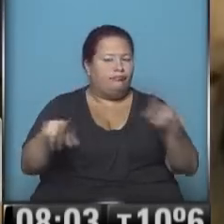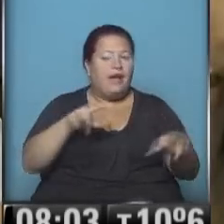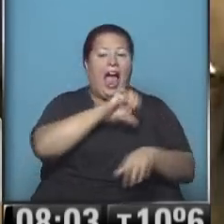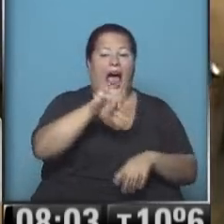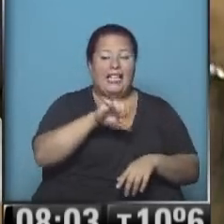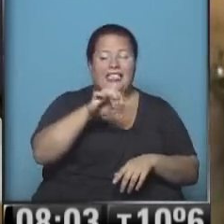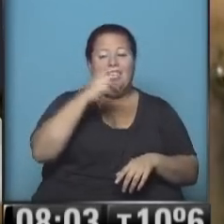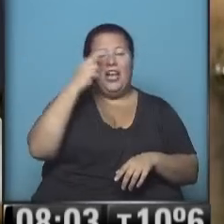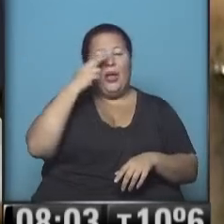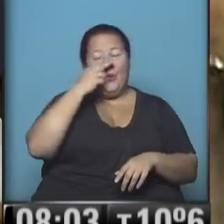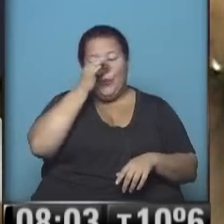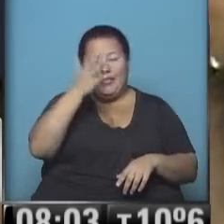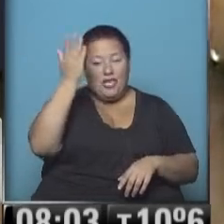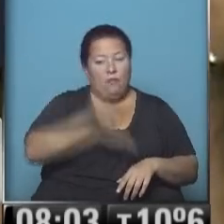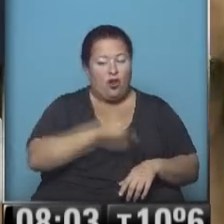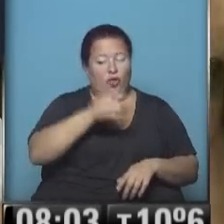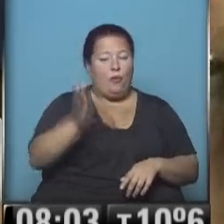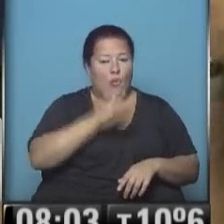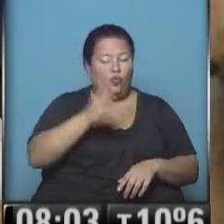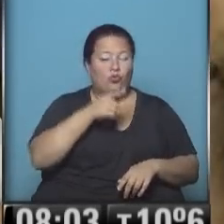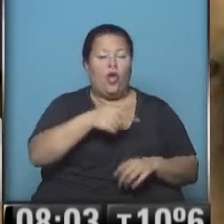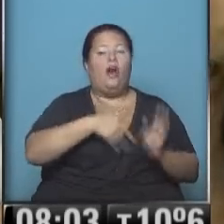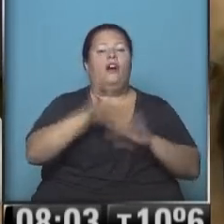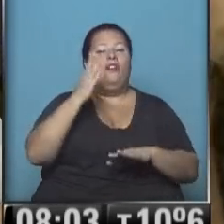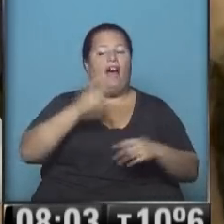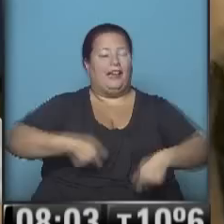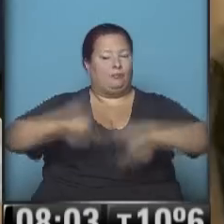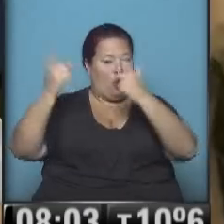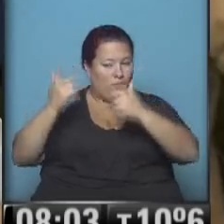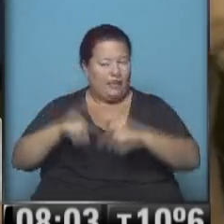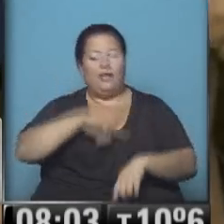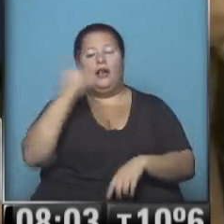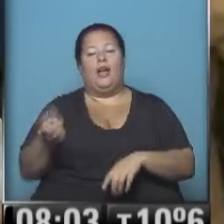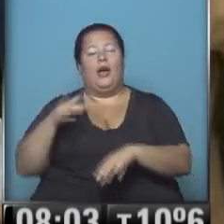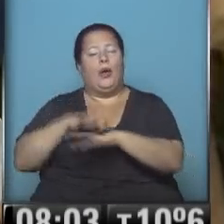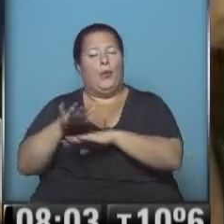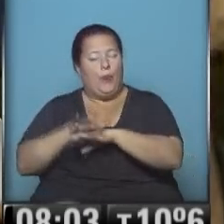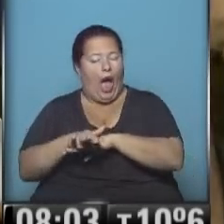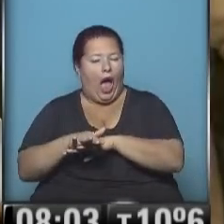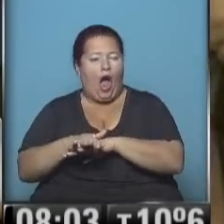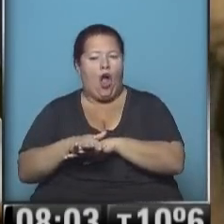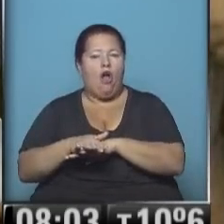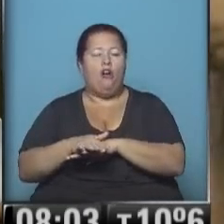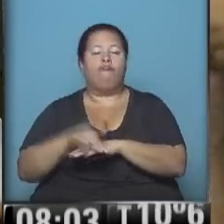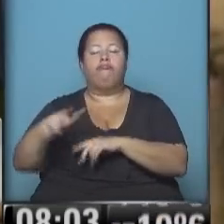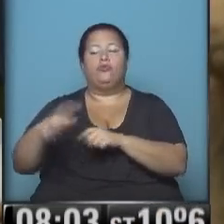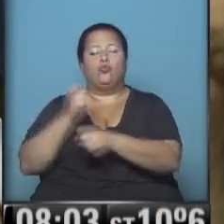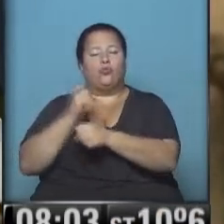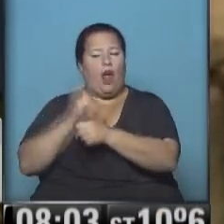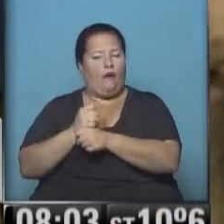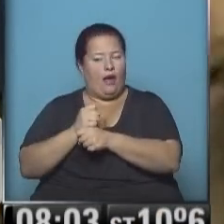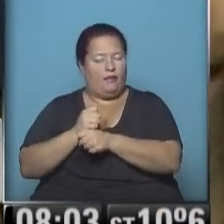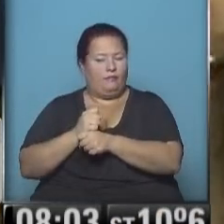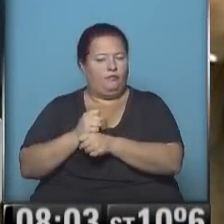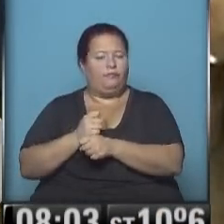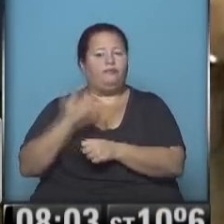el 25% de esa producción es la que va a la exportación. Y en el caso de bancarios, la actividad que